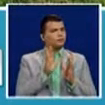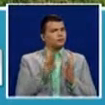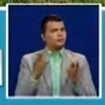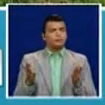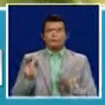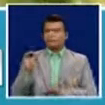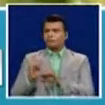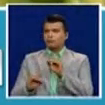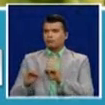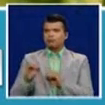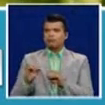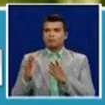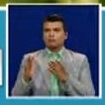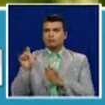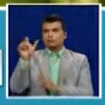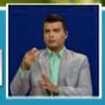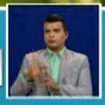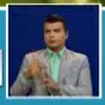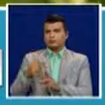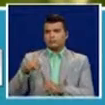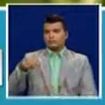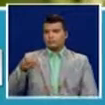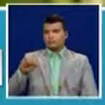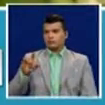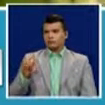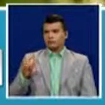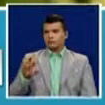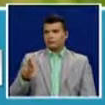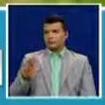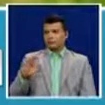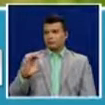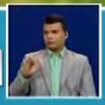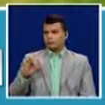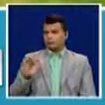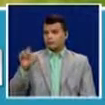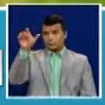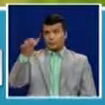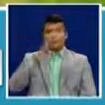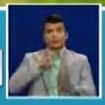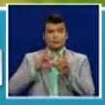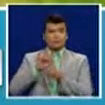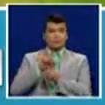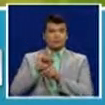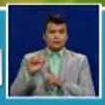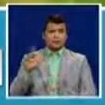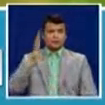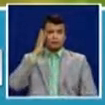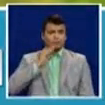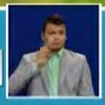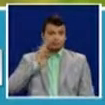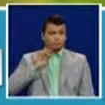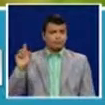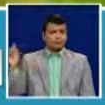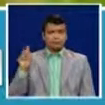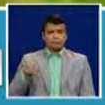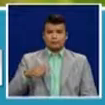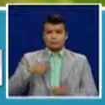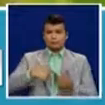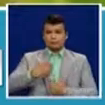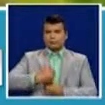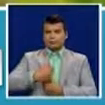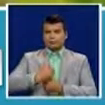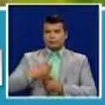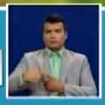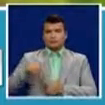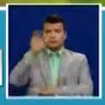la realización y la producción de Mauricio López Peralta, es también un comunicador social ya con mucha experiencia y trayectoria aquí en el canal regional